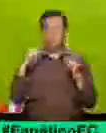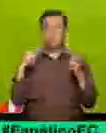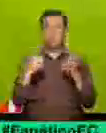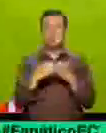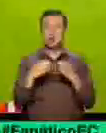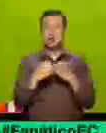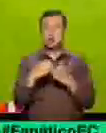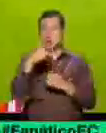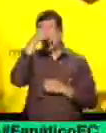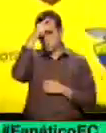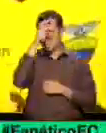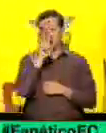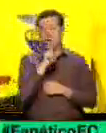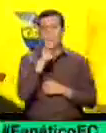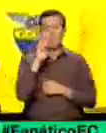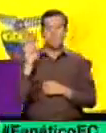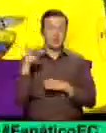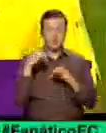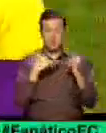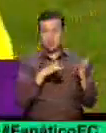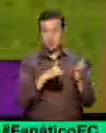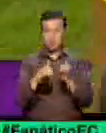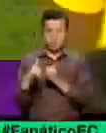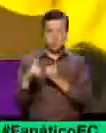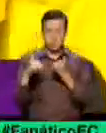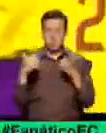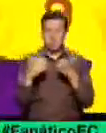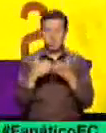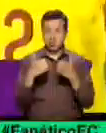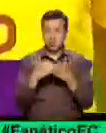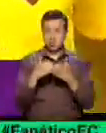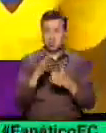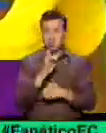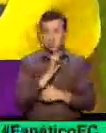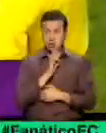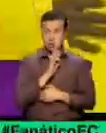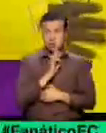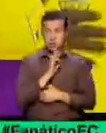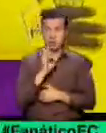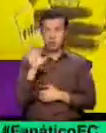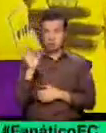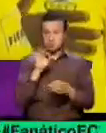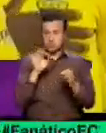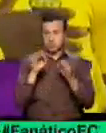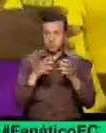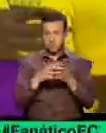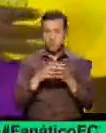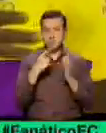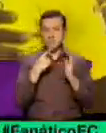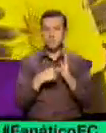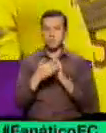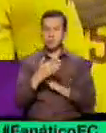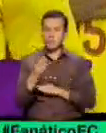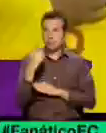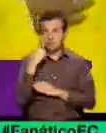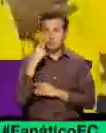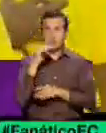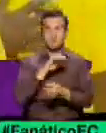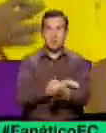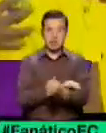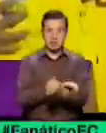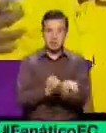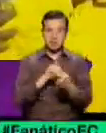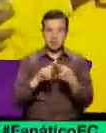peruana. 24 jugadores fueron convocados por el entrenador colombiano Hernán Darío Gómez, entre los que se destacan el regreso de Antonio